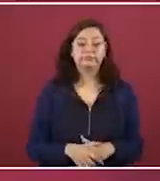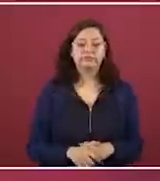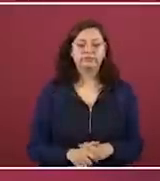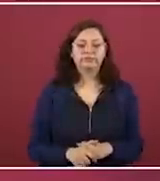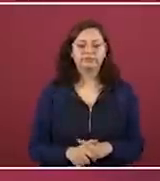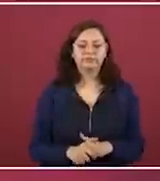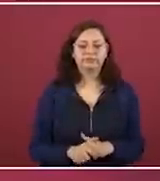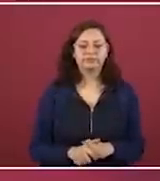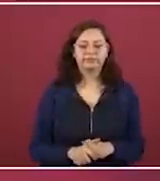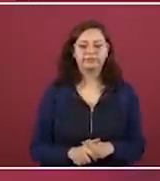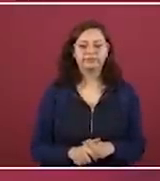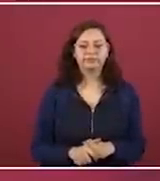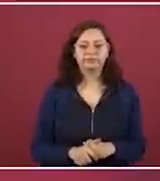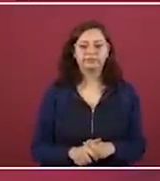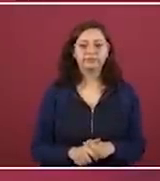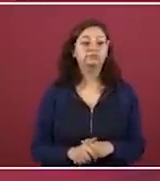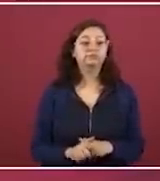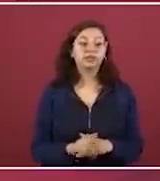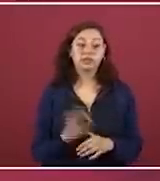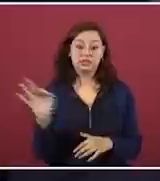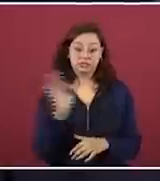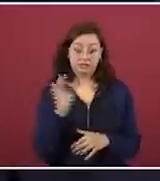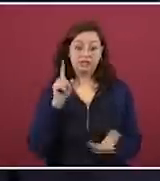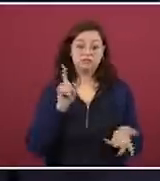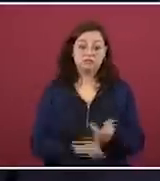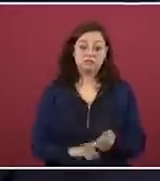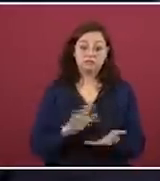si no hubo influyentismo,